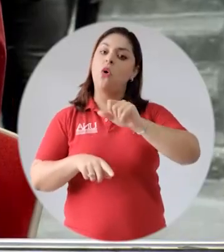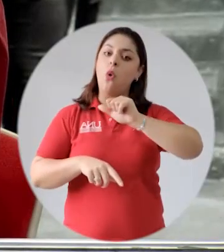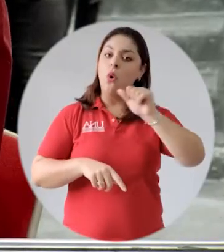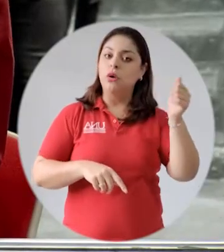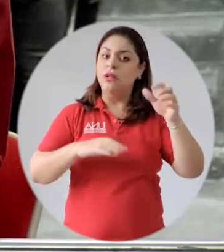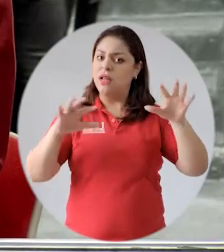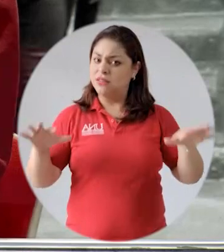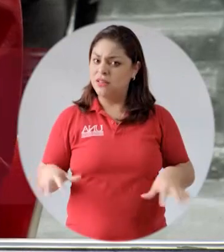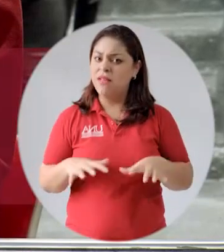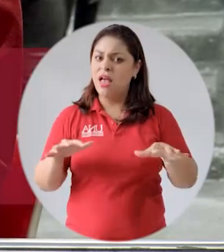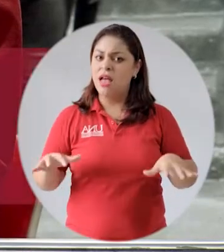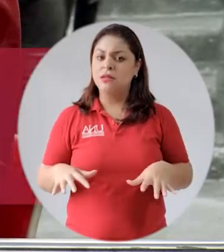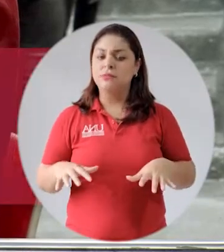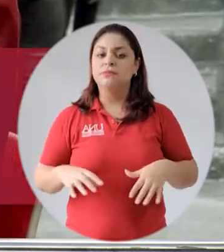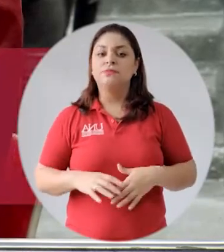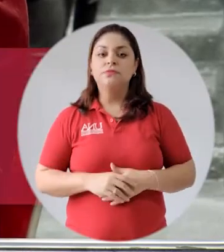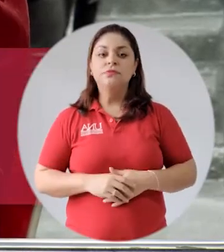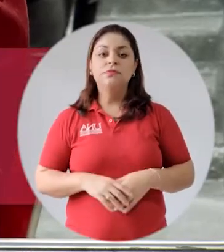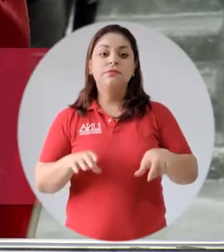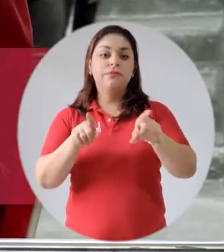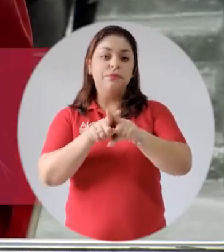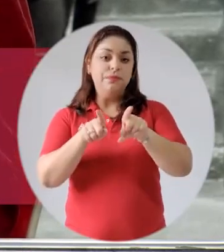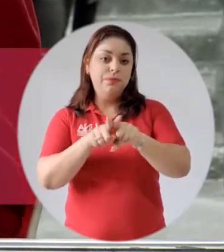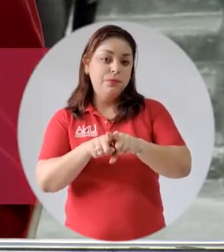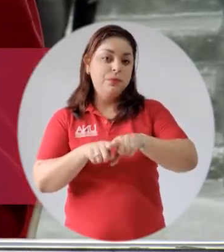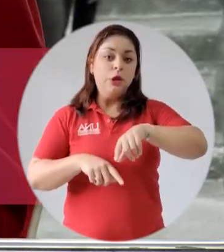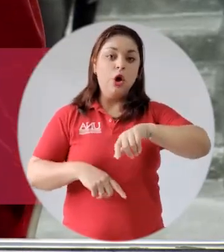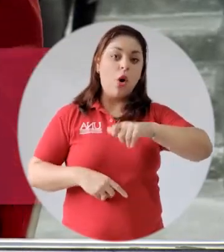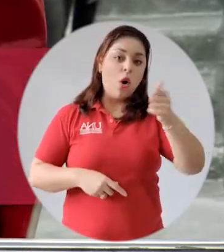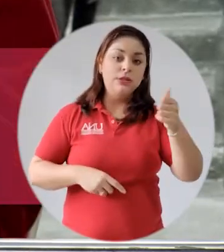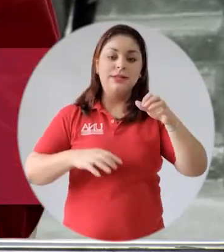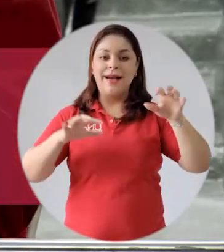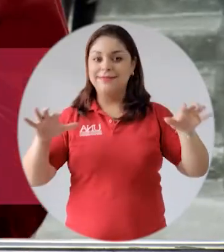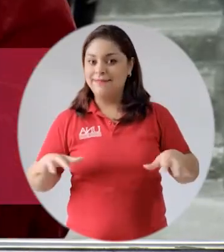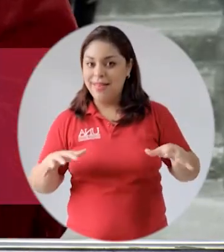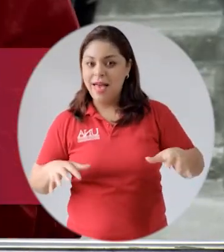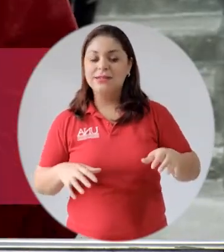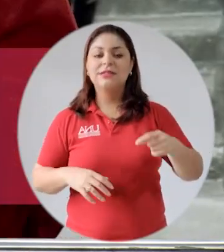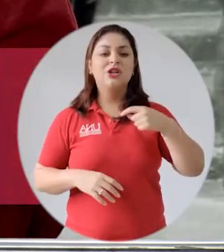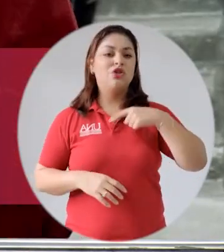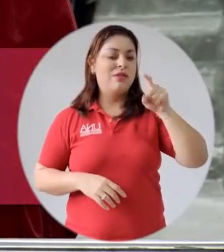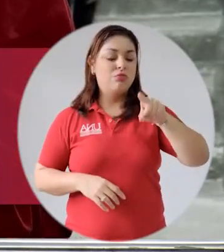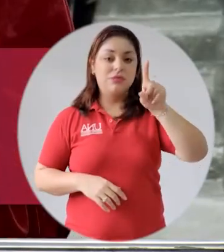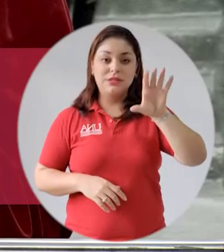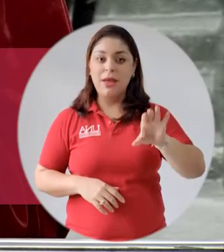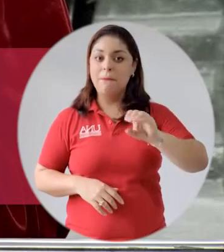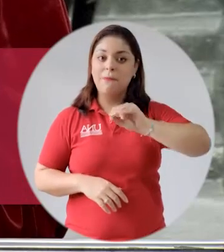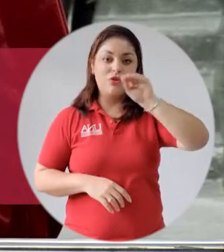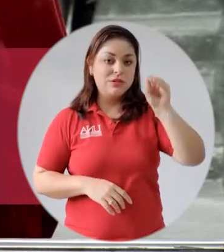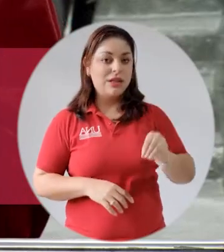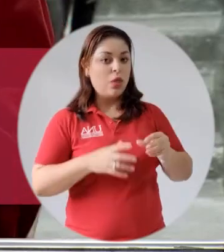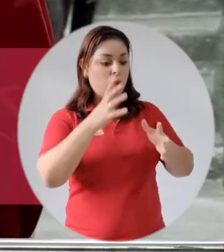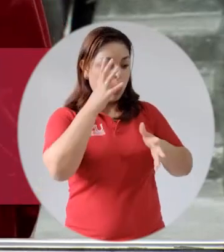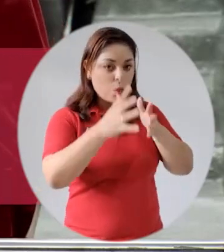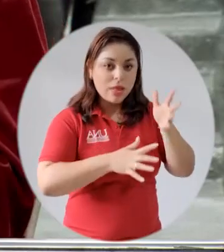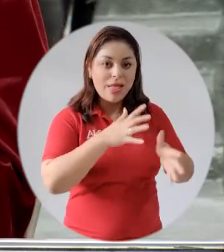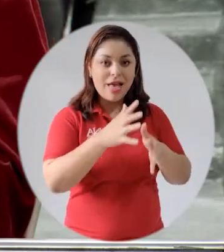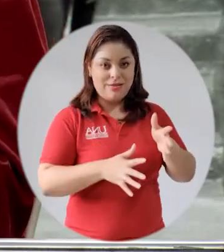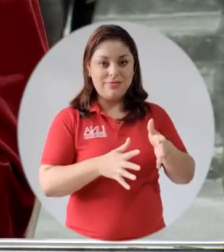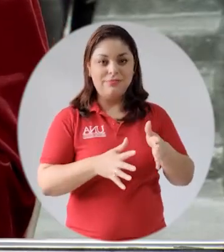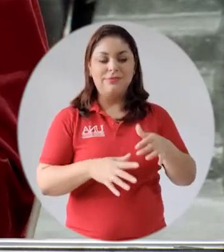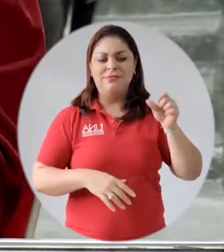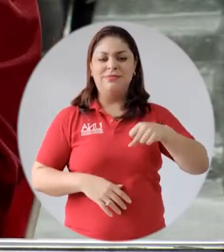de reparación de menores de vivienda y vehículo, 2 horas y 38 minutos y las mujeres 2 horas y media, ¿verdad? Entonces tampoco es que